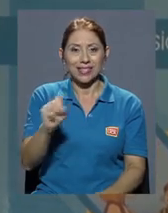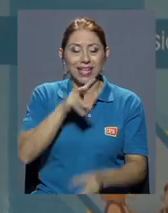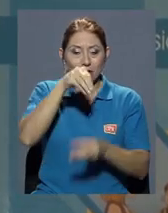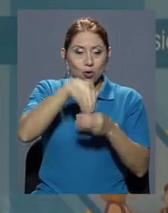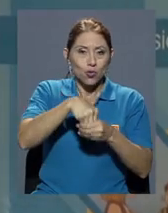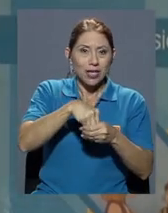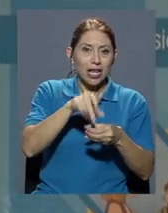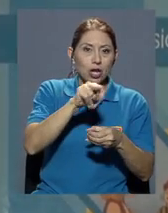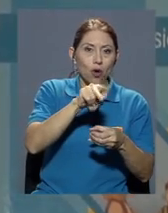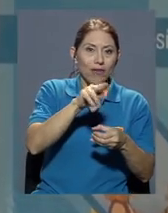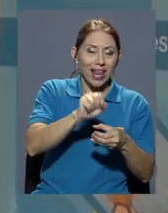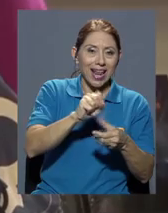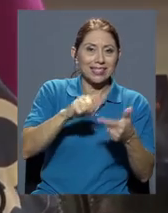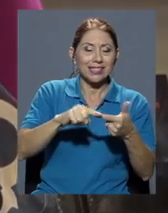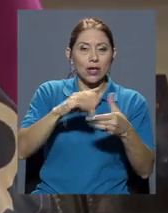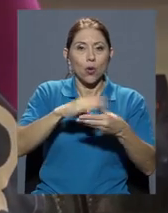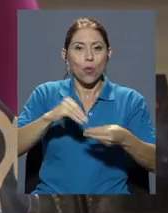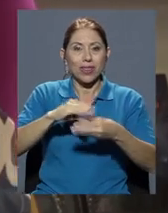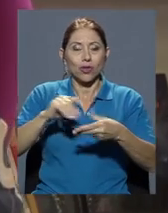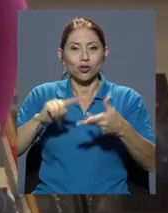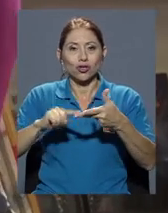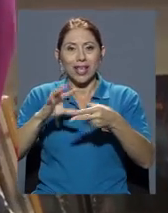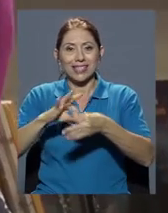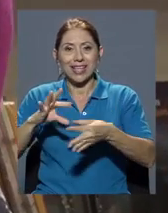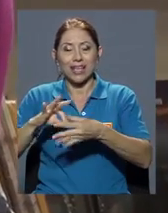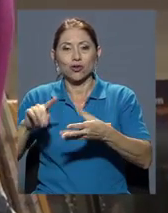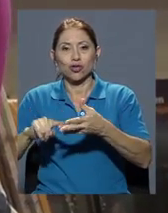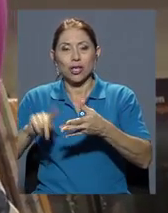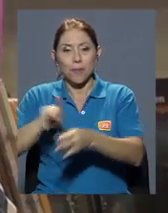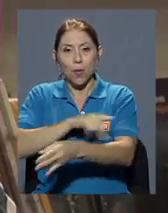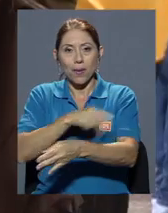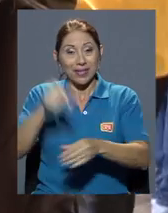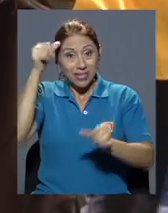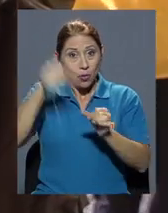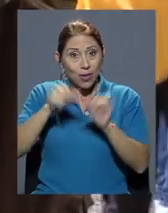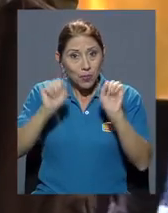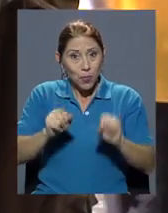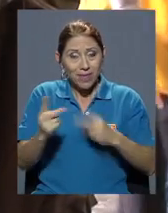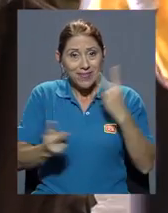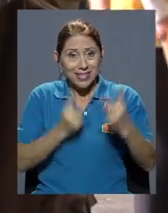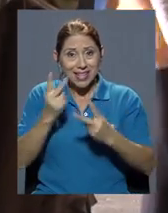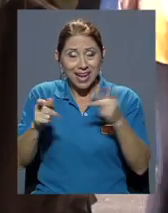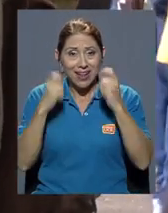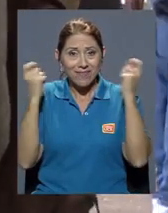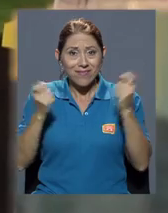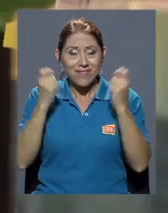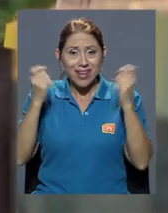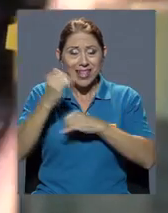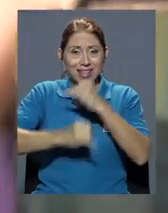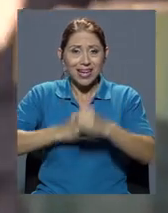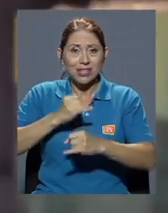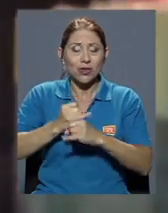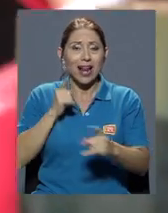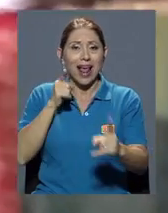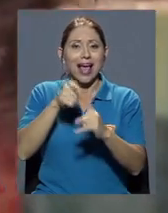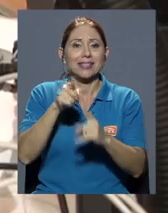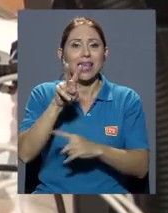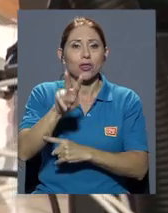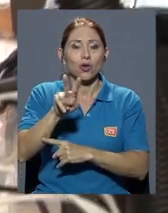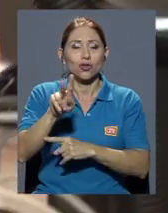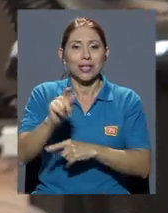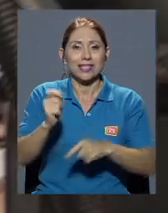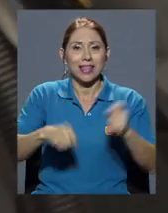novelas, cuentos, ensayos y poemas. Recuerde que usted puede visitar la Feria Internacional del Libro en la antigua aduana hasta el 2 de septiembre